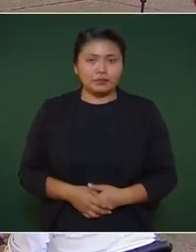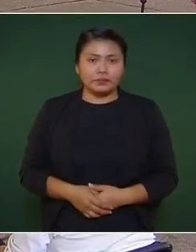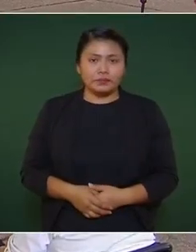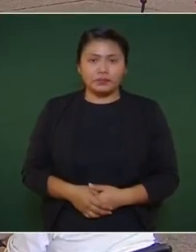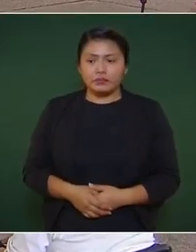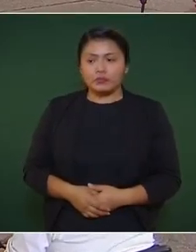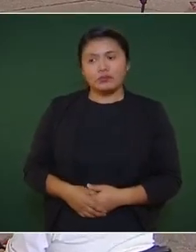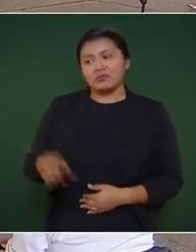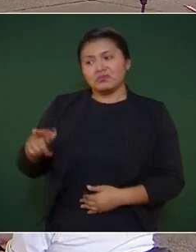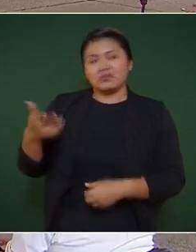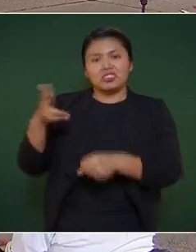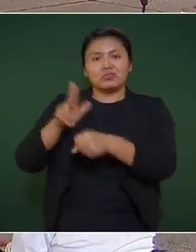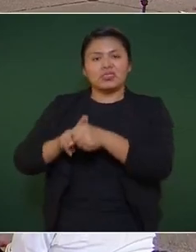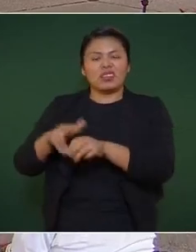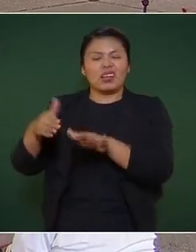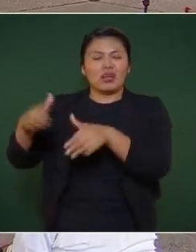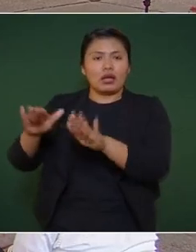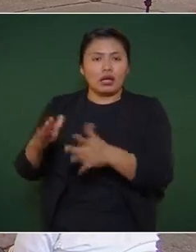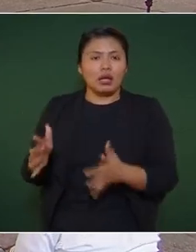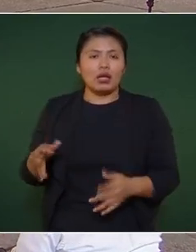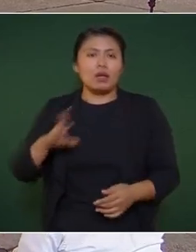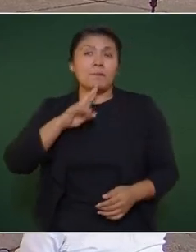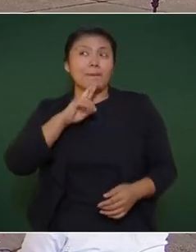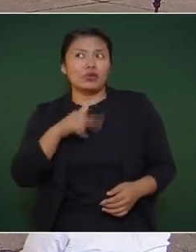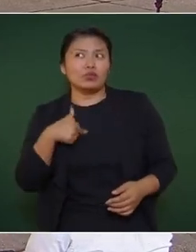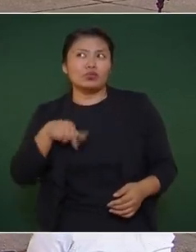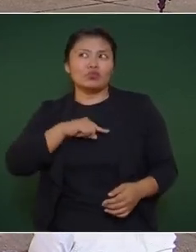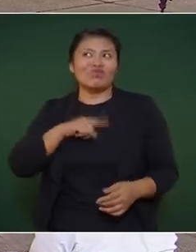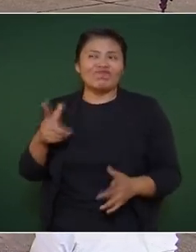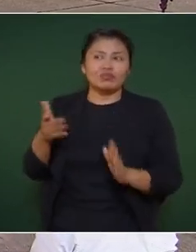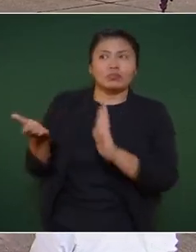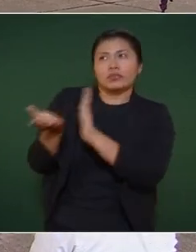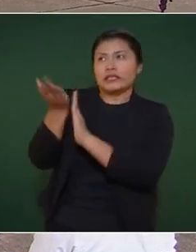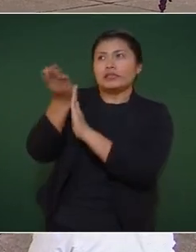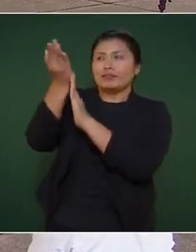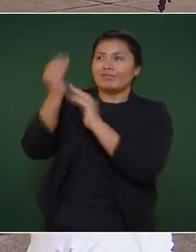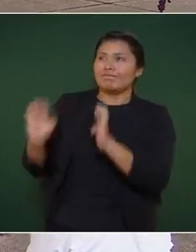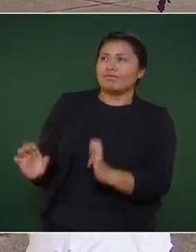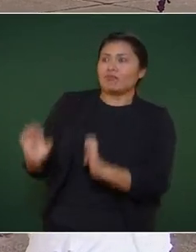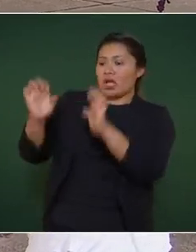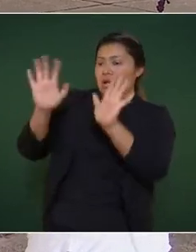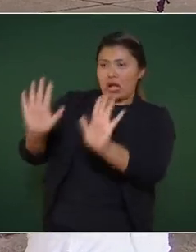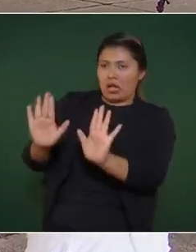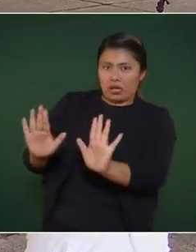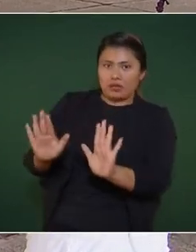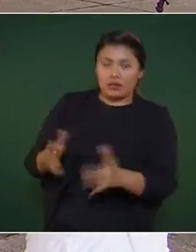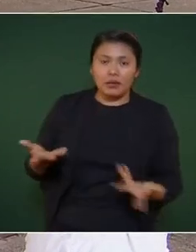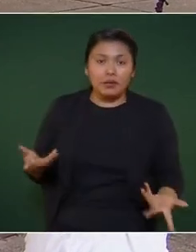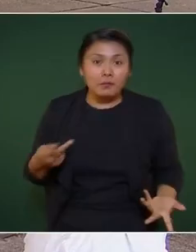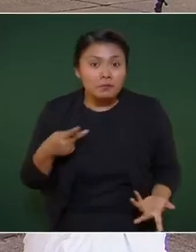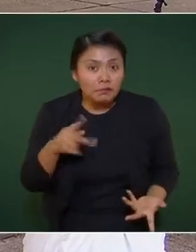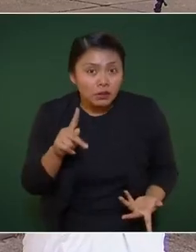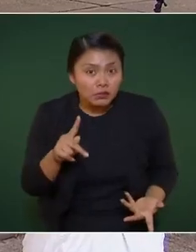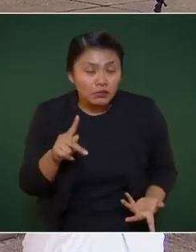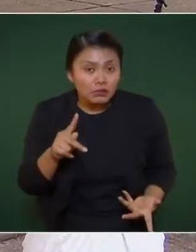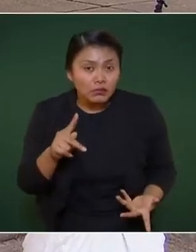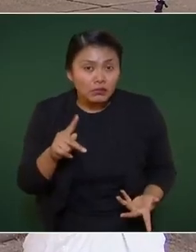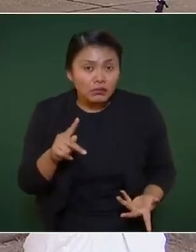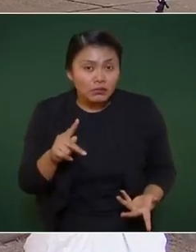hospital, sino pensaban, vamos a construir, y un hospital se puede